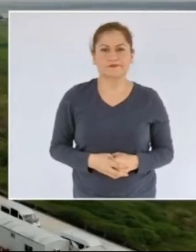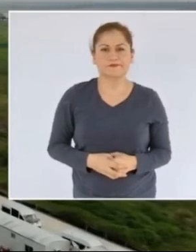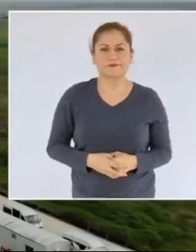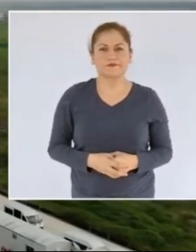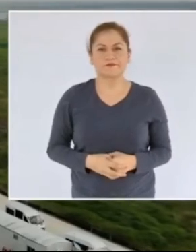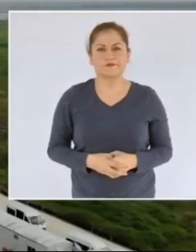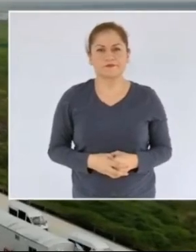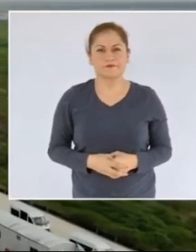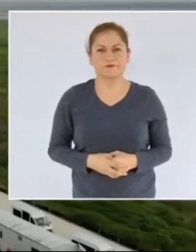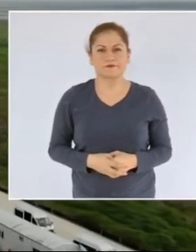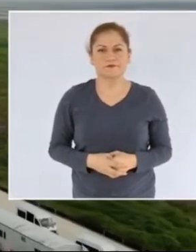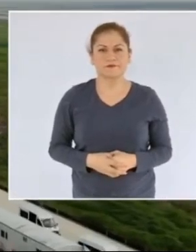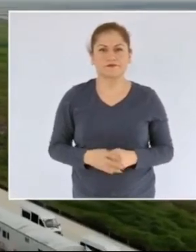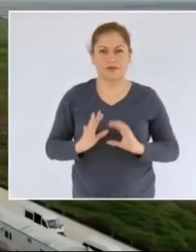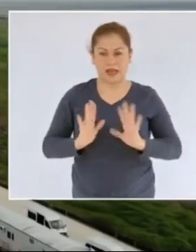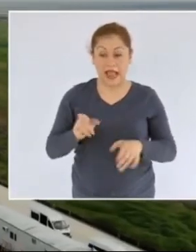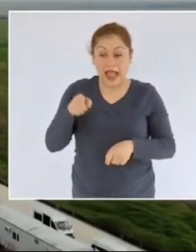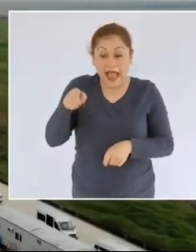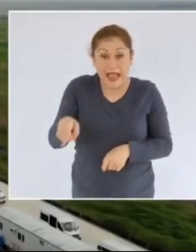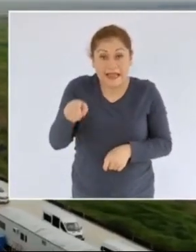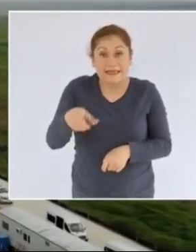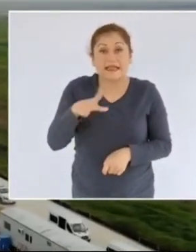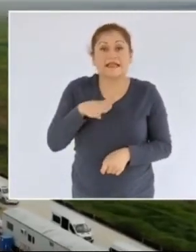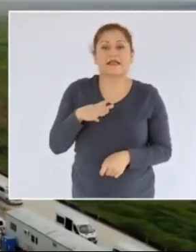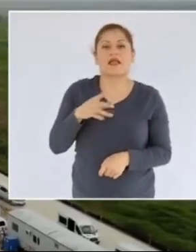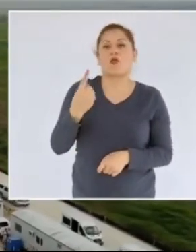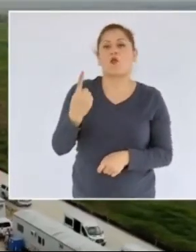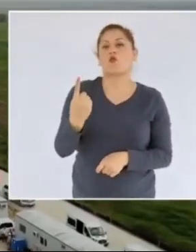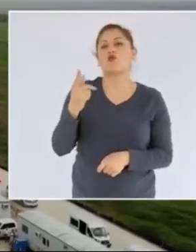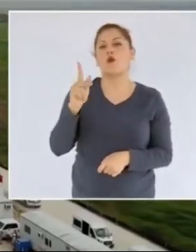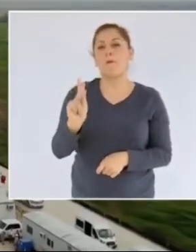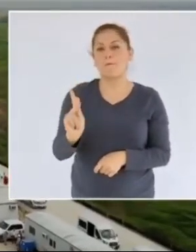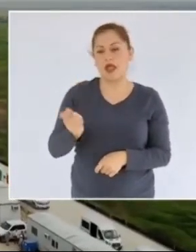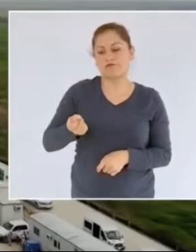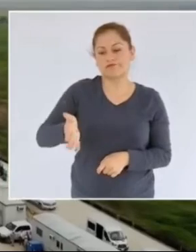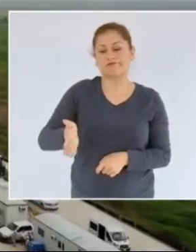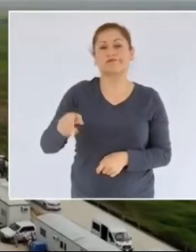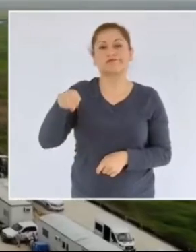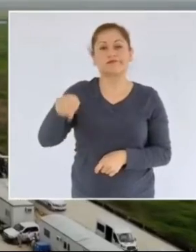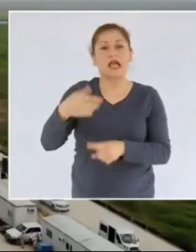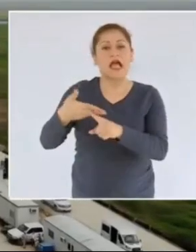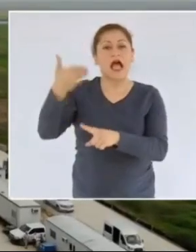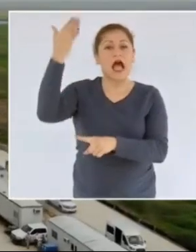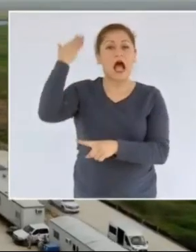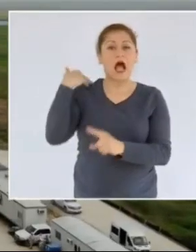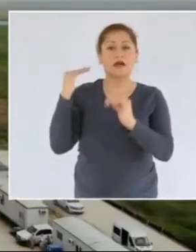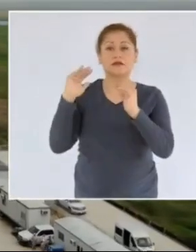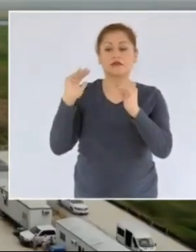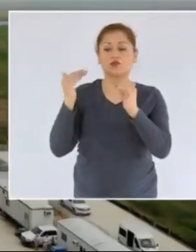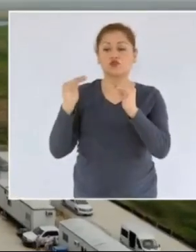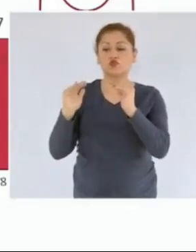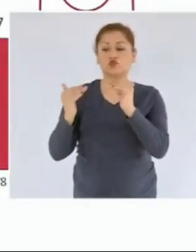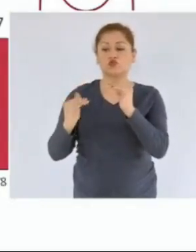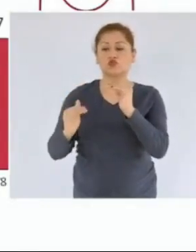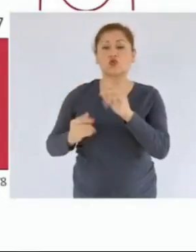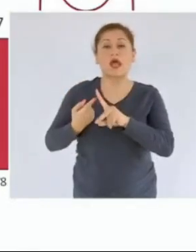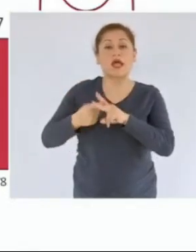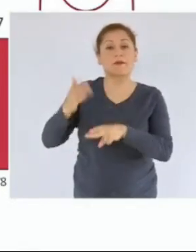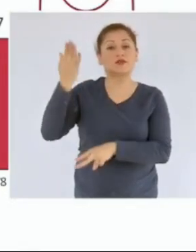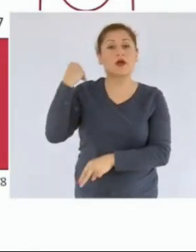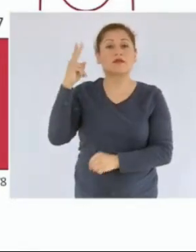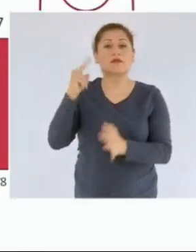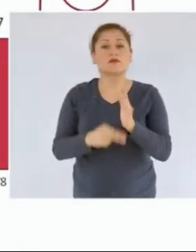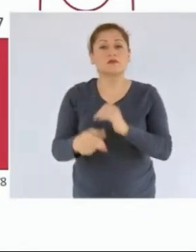La reserva probada 1P había tenido una declinación sostenida desde el año